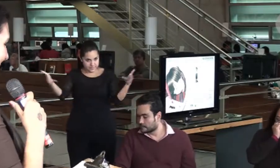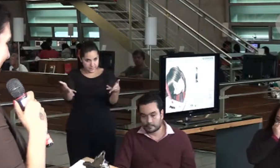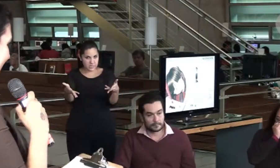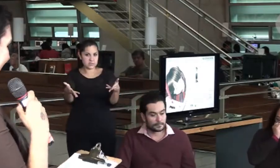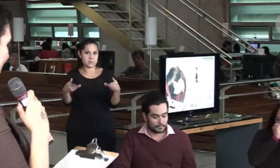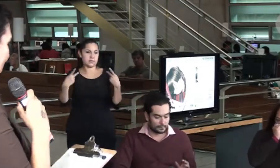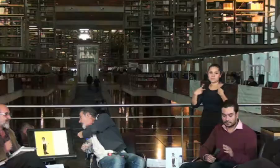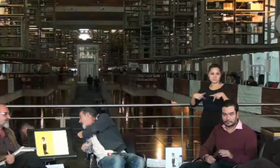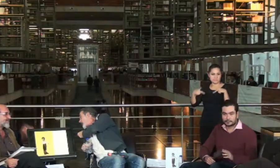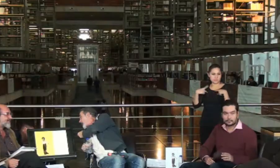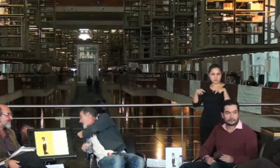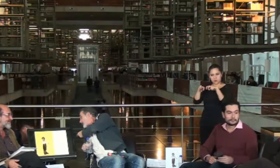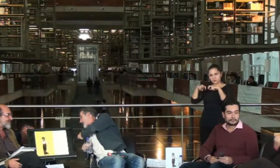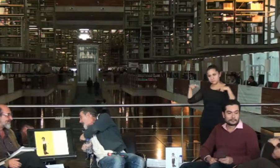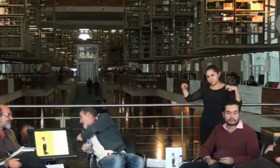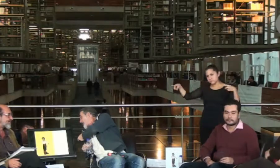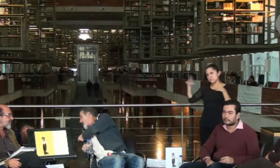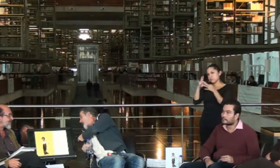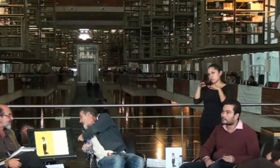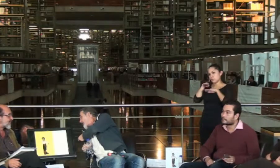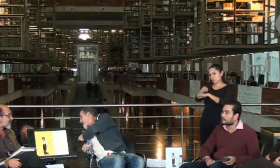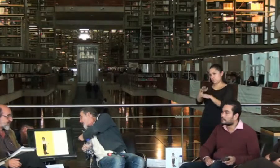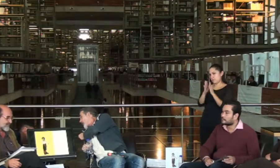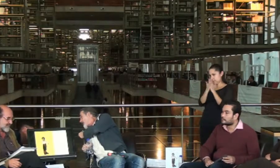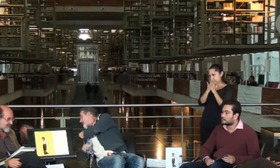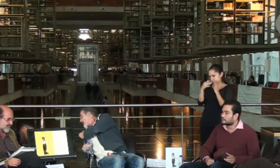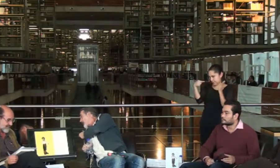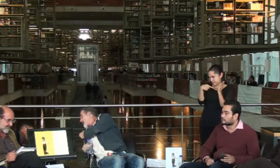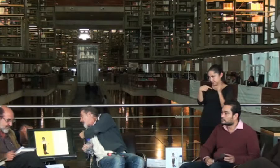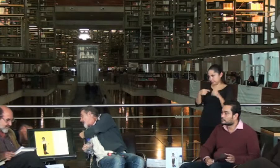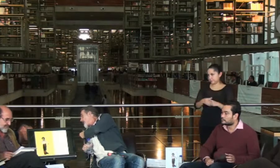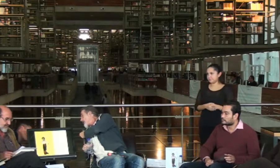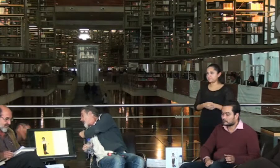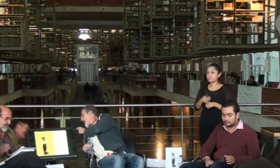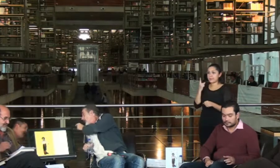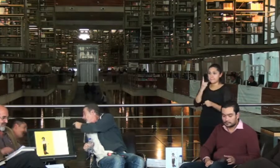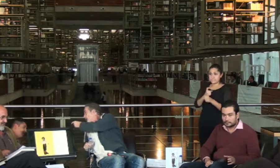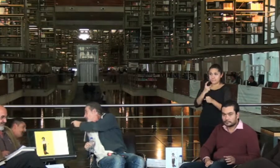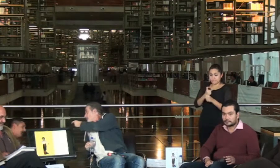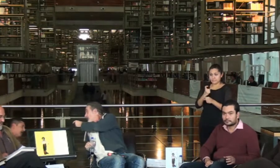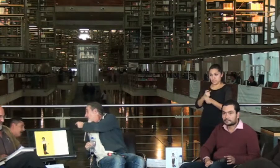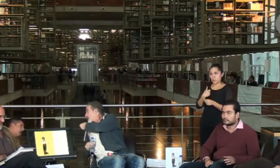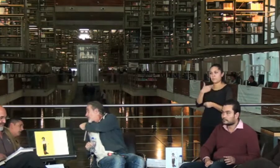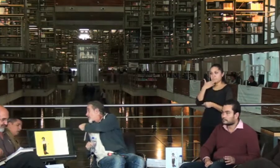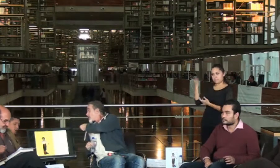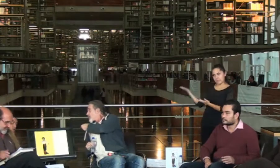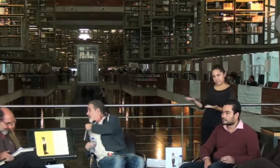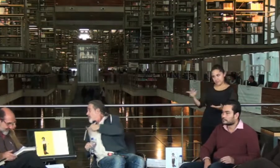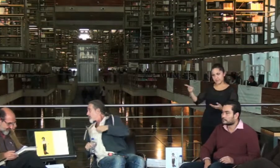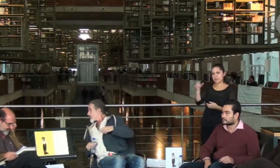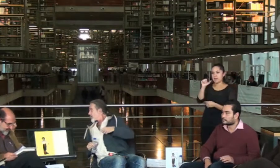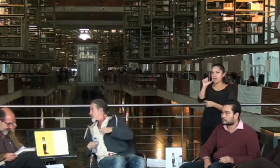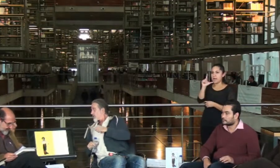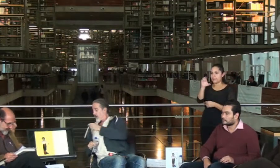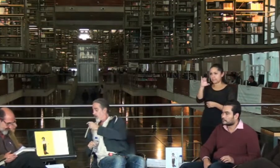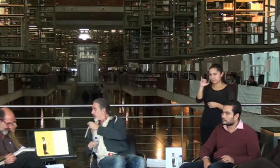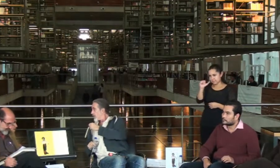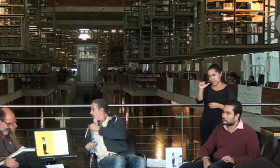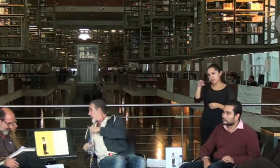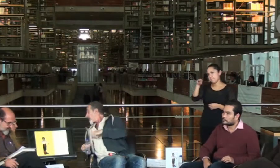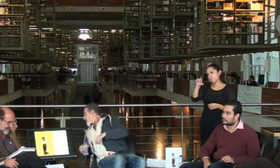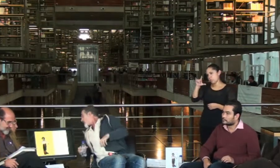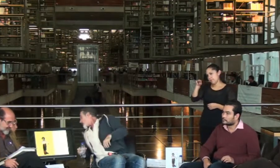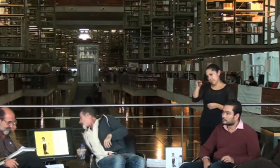acá en charlando en torno a este libro y en primer lugar me doy la bienvenida a alicia molina alicia molina es